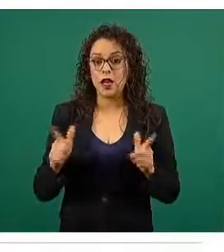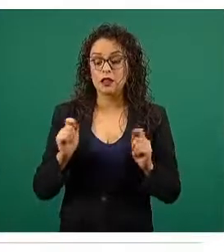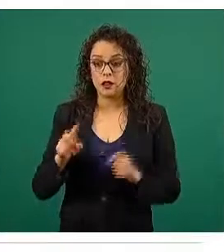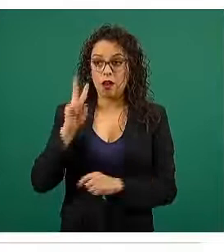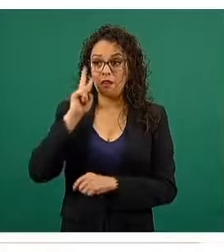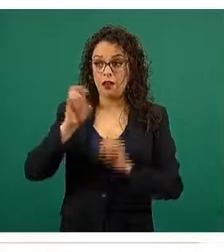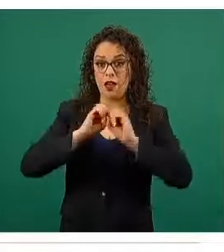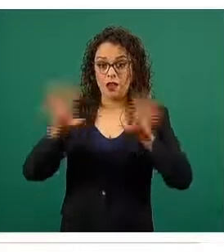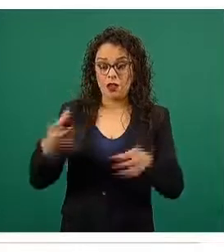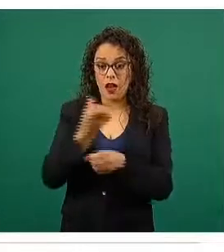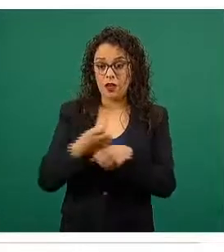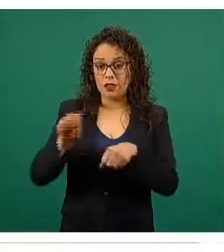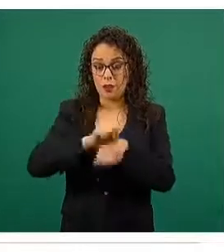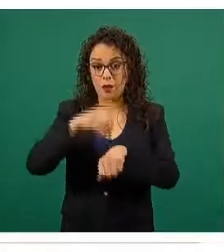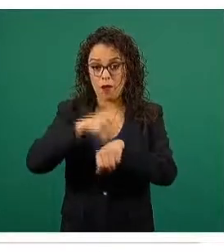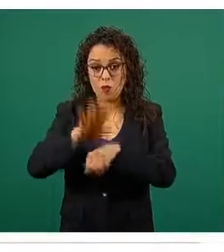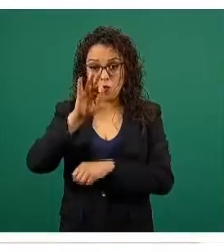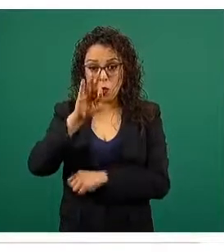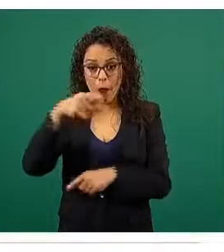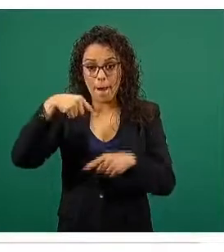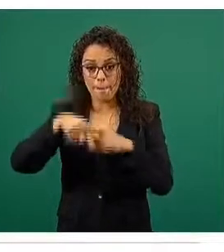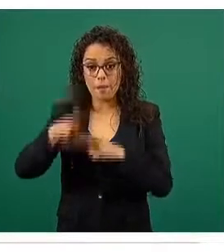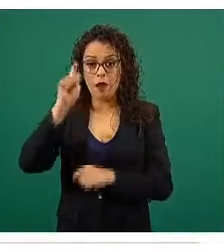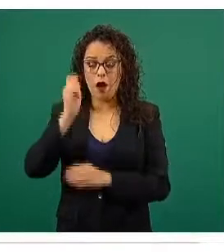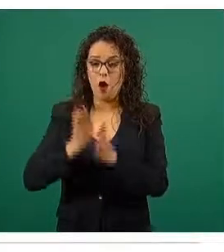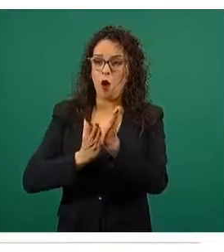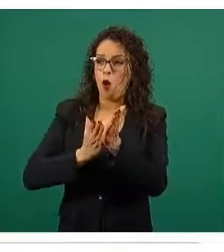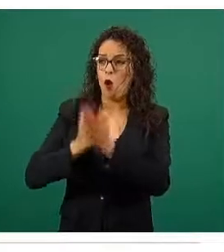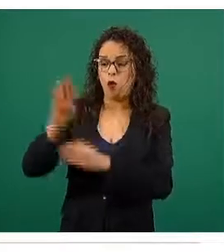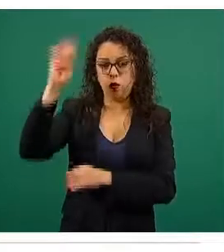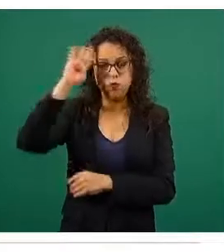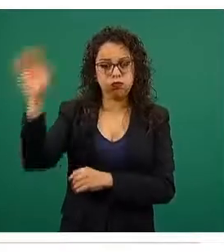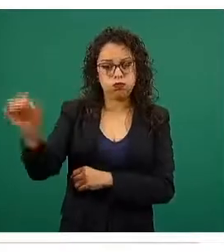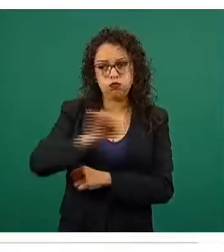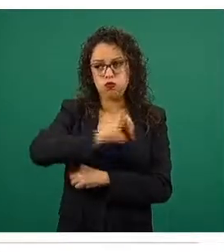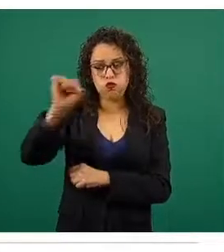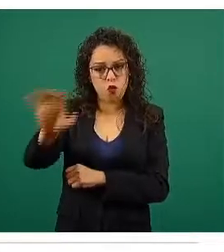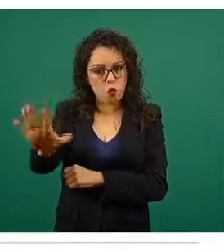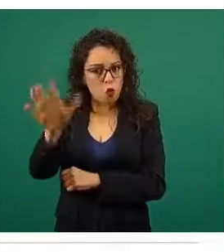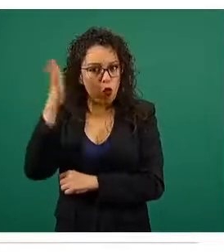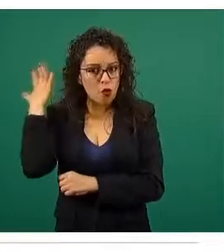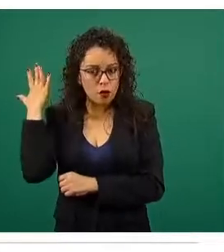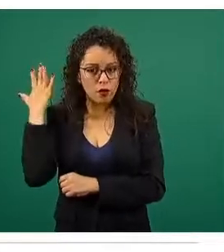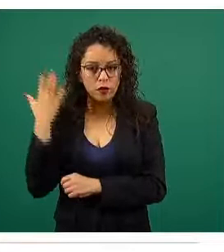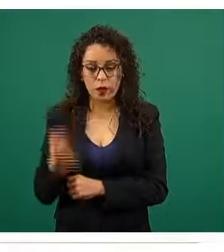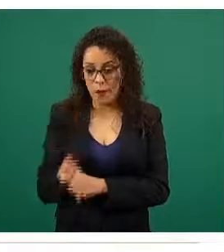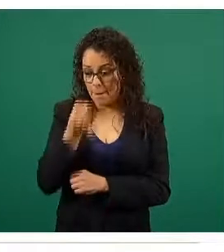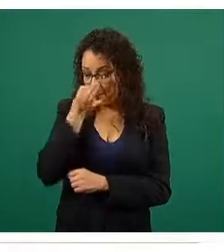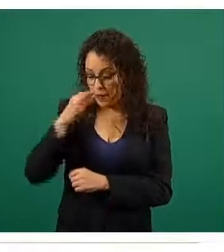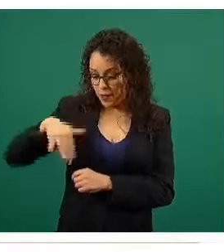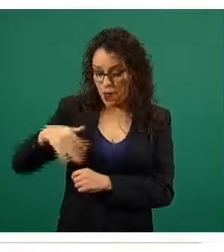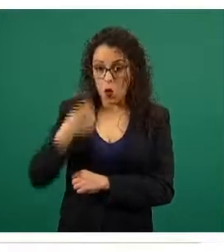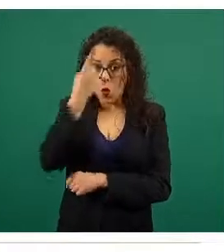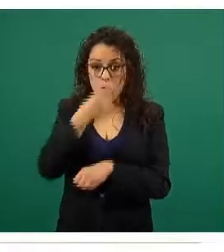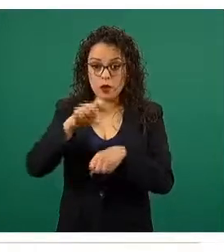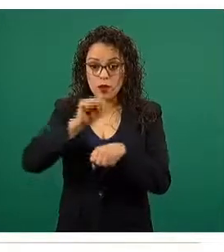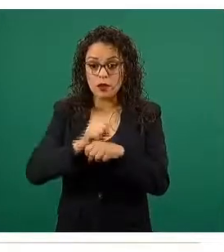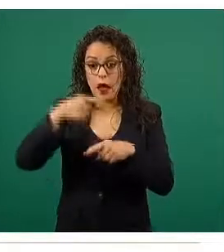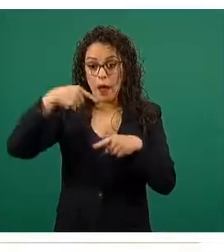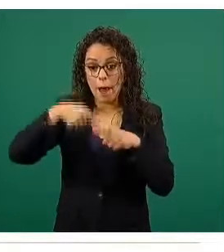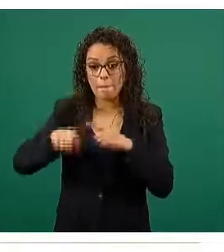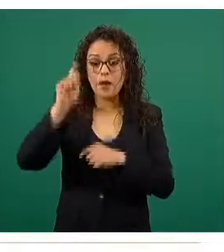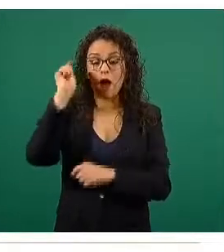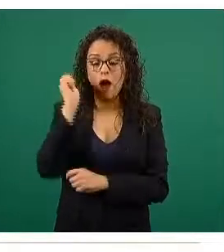40, primera semana de octubre, empezó con una fase de ascenso muy acelerada y apenas lleva la primera semana de reducción.